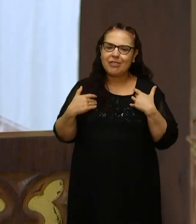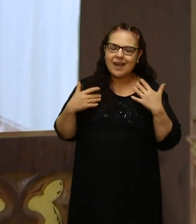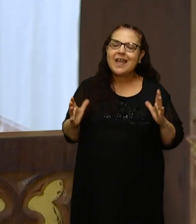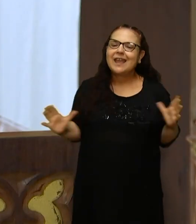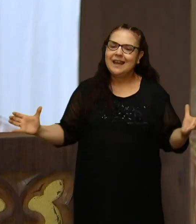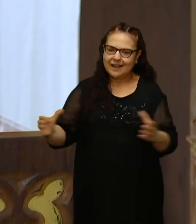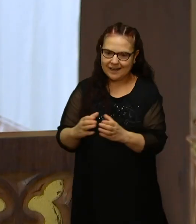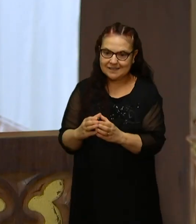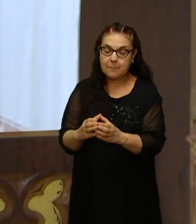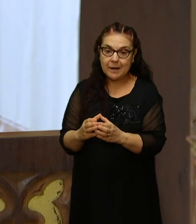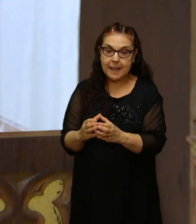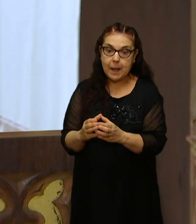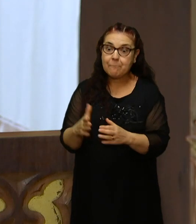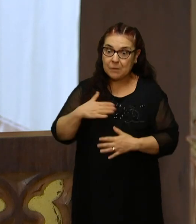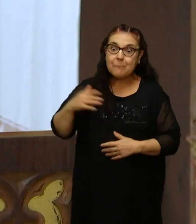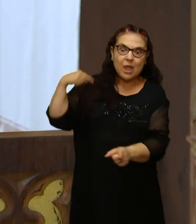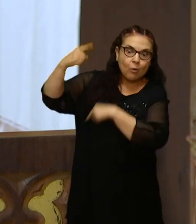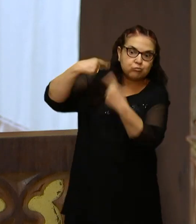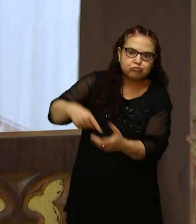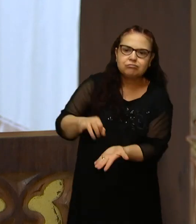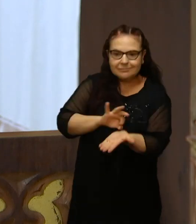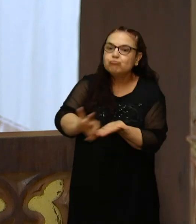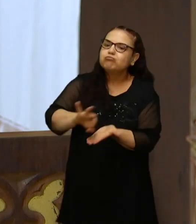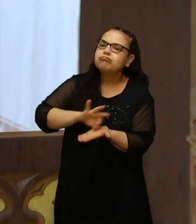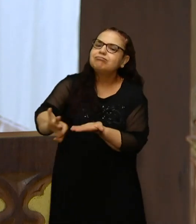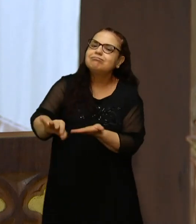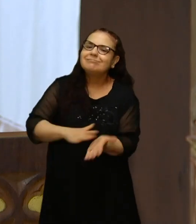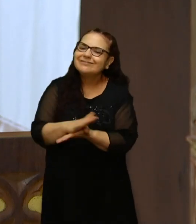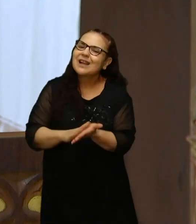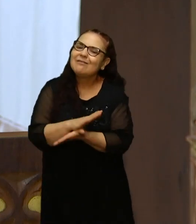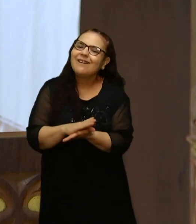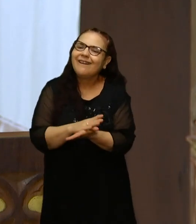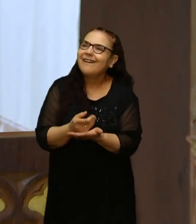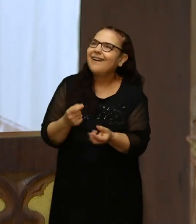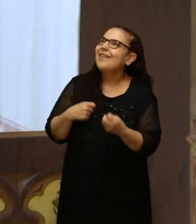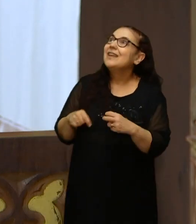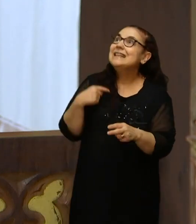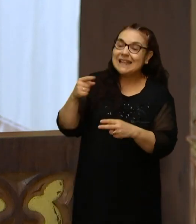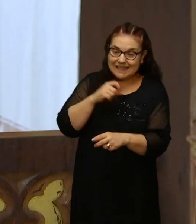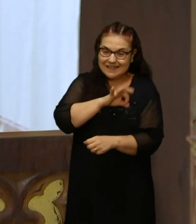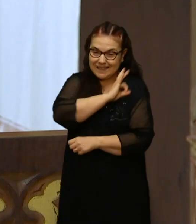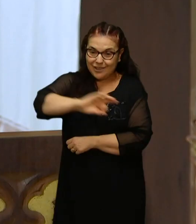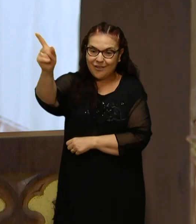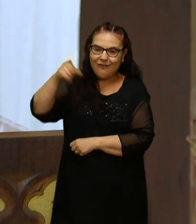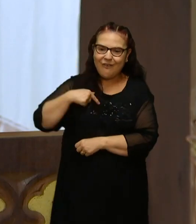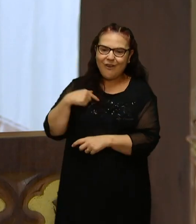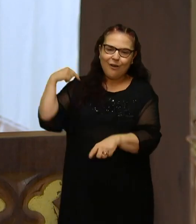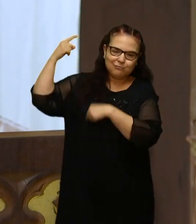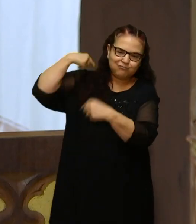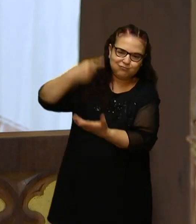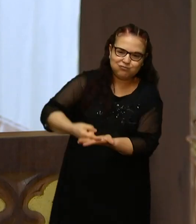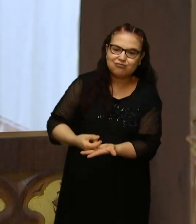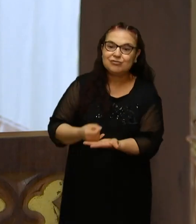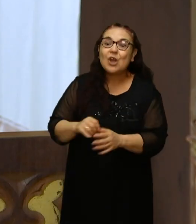asamblea. Mi descendencia los servirá, hablará del Señor a la generación futura, contará